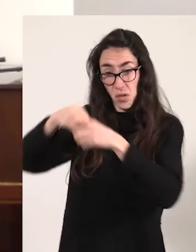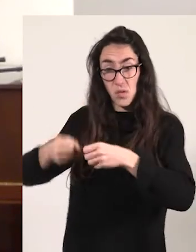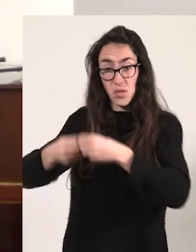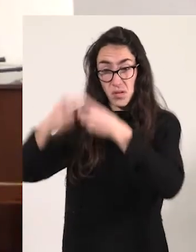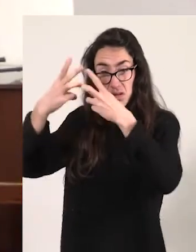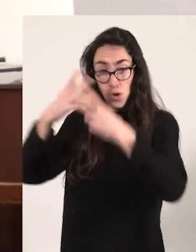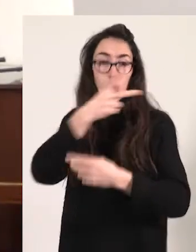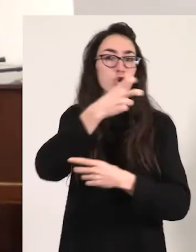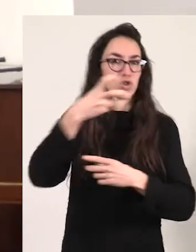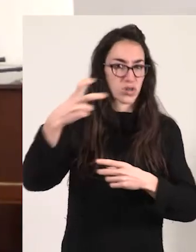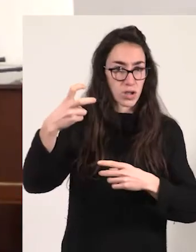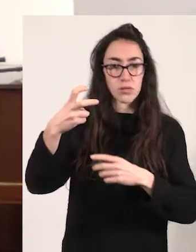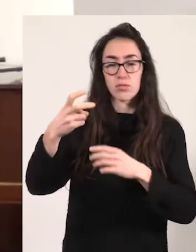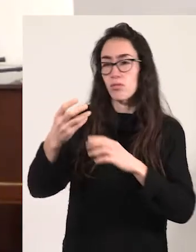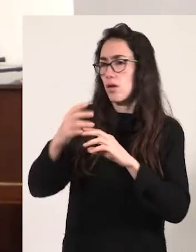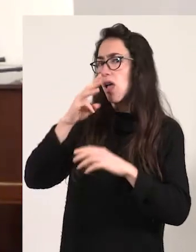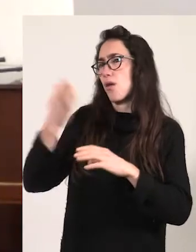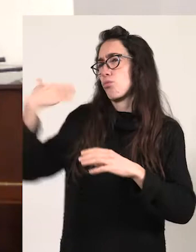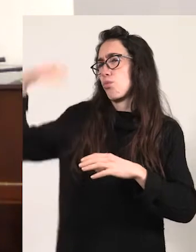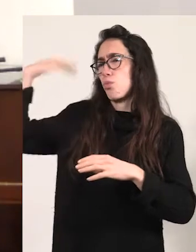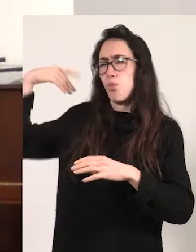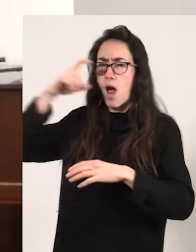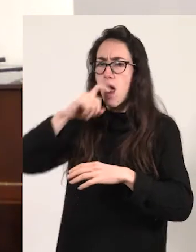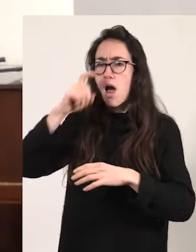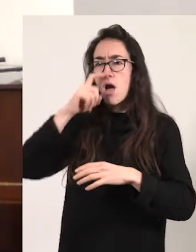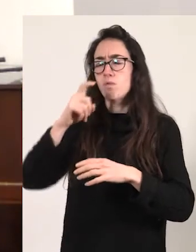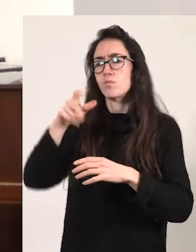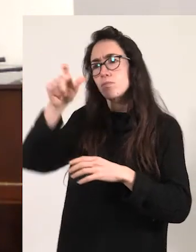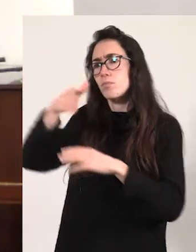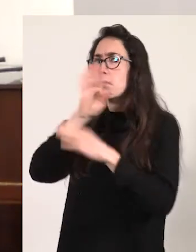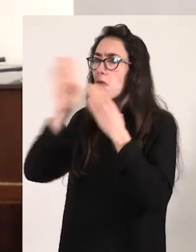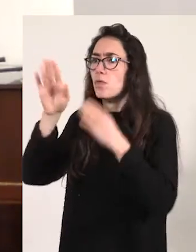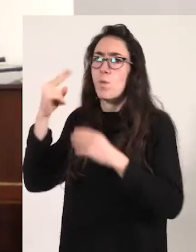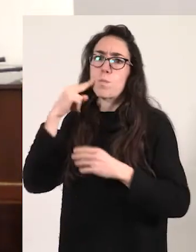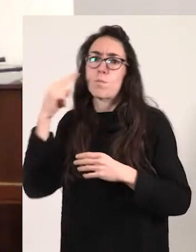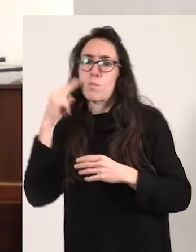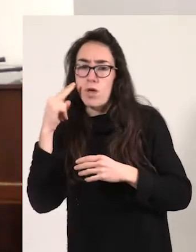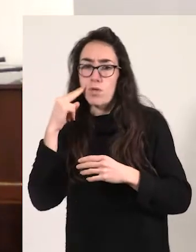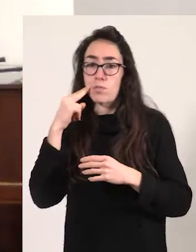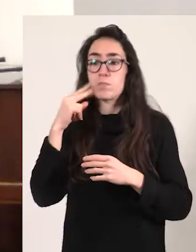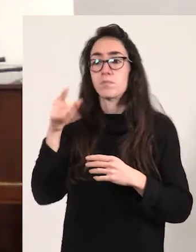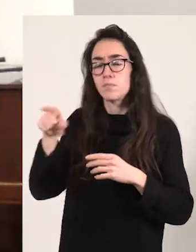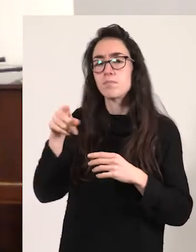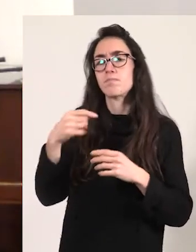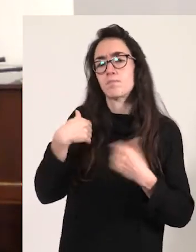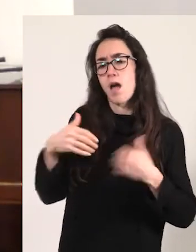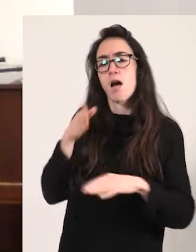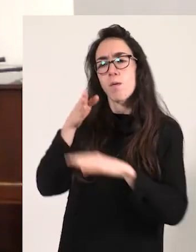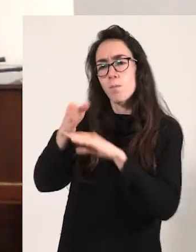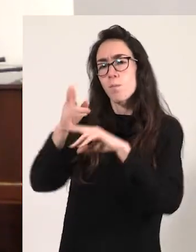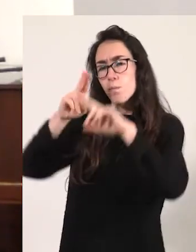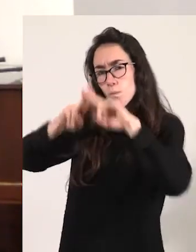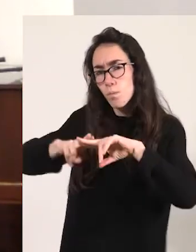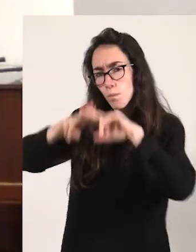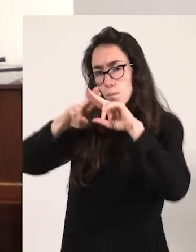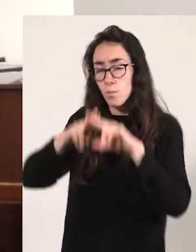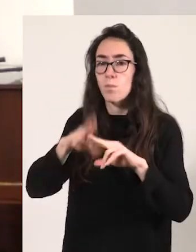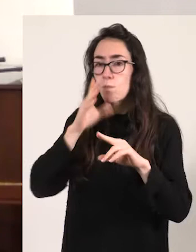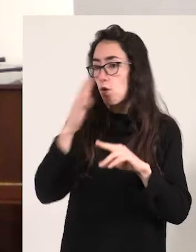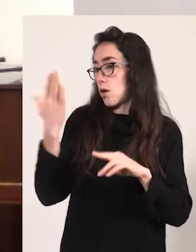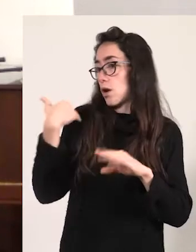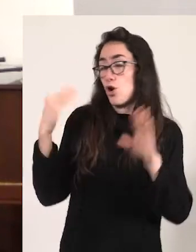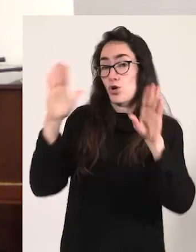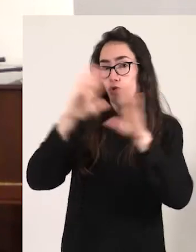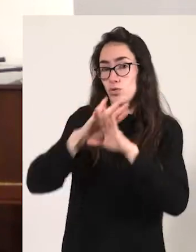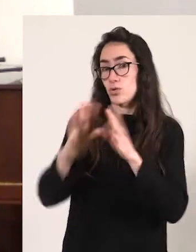delinquen en una nave industrial del Gorf tienen atemorizados desde hace 13 años a los vecinos. La Vanguardia realizó un perfil sobre la nave industrial que